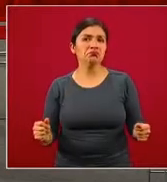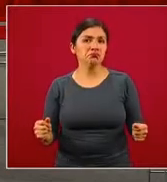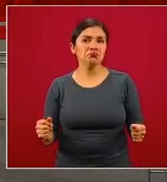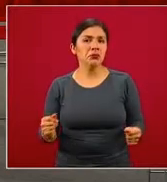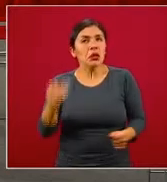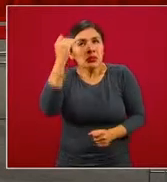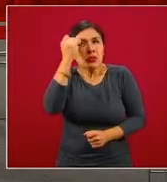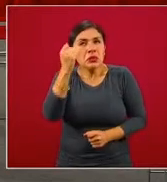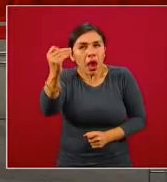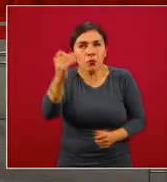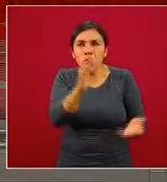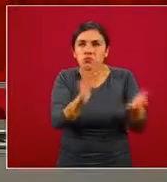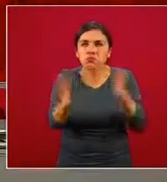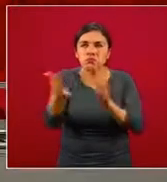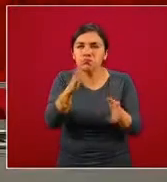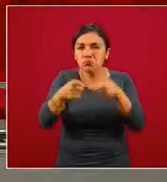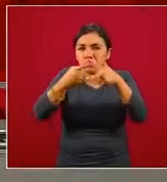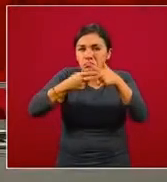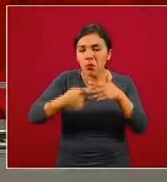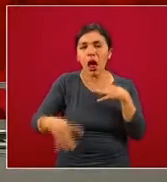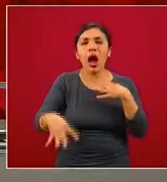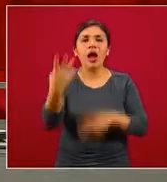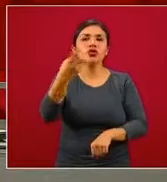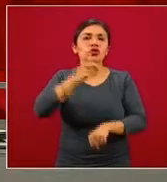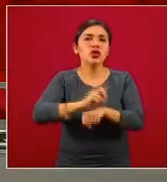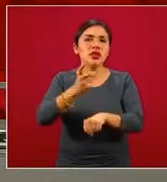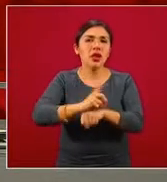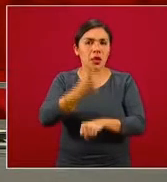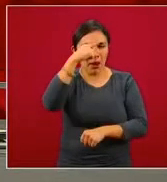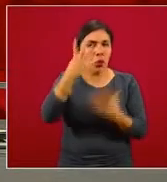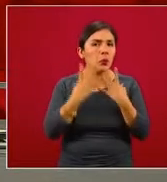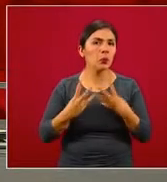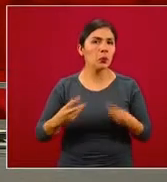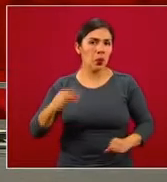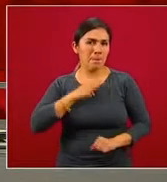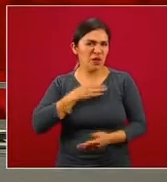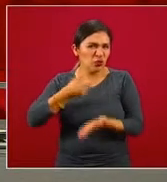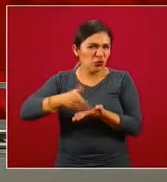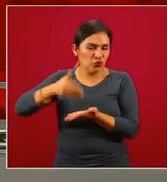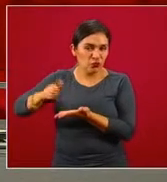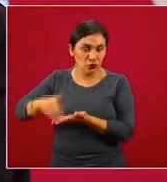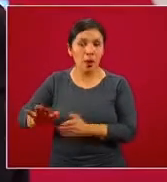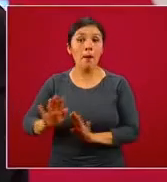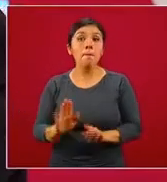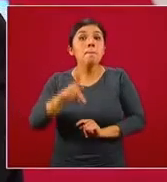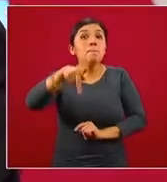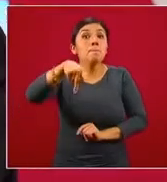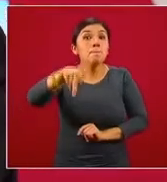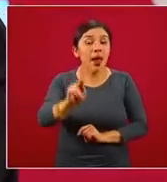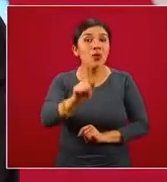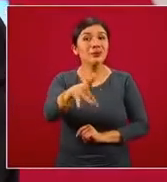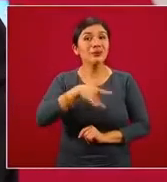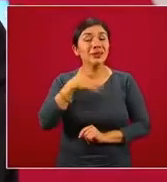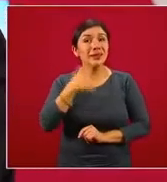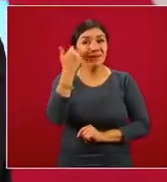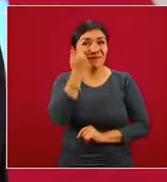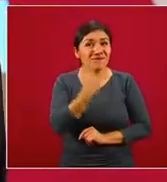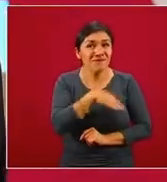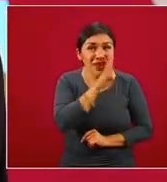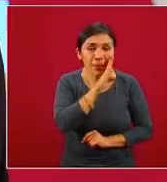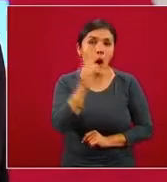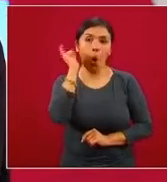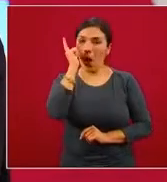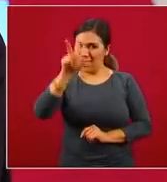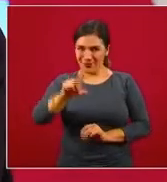periodo precisamente de 14 días en el usually que se elimina el virus. fights the virus and Usted, eliminates si it tiene fiebre, no quisiéramos que tenga